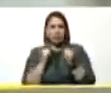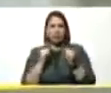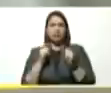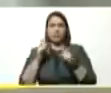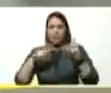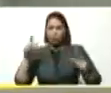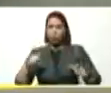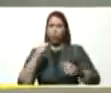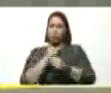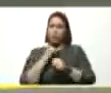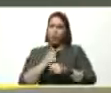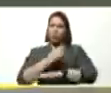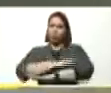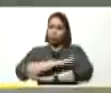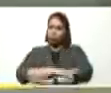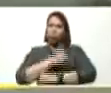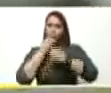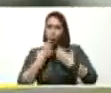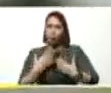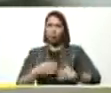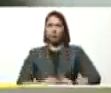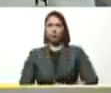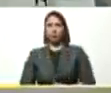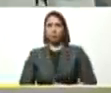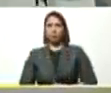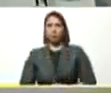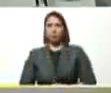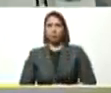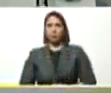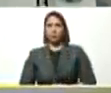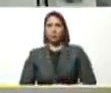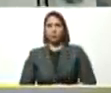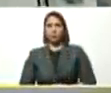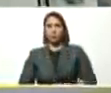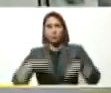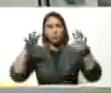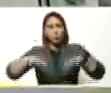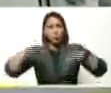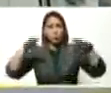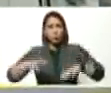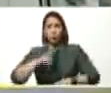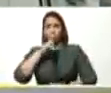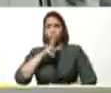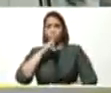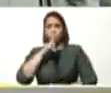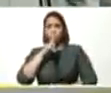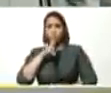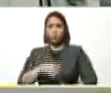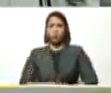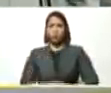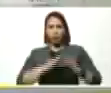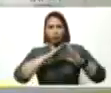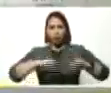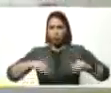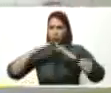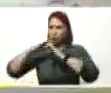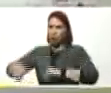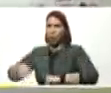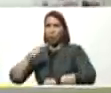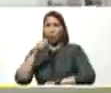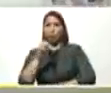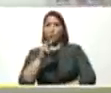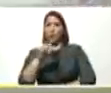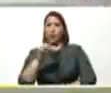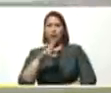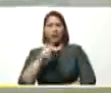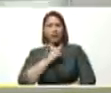trabajadora, disciplinada, buena. Cuando tuvimos las lluvias y el deslave de Tovar, de verdad, me daba